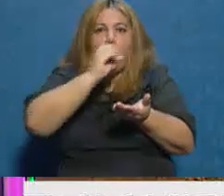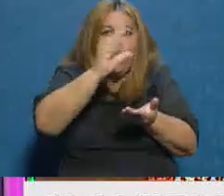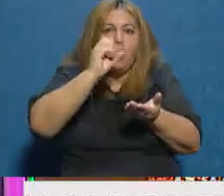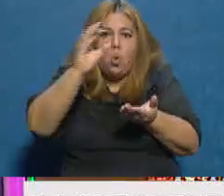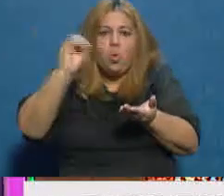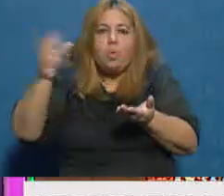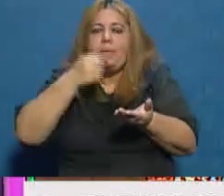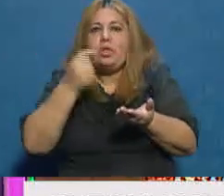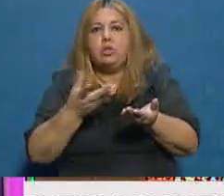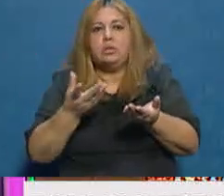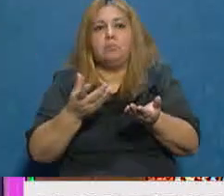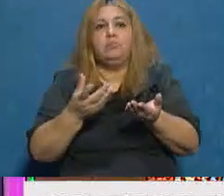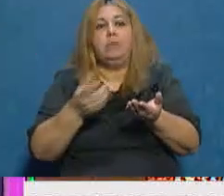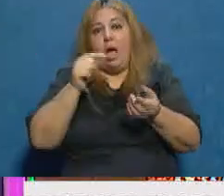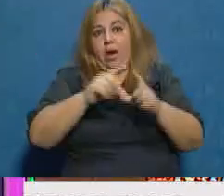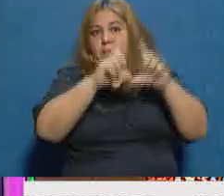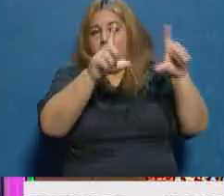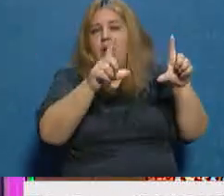vamos a mostrarles qué pasó con esos